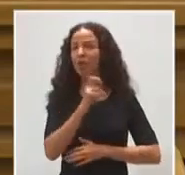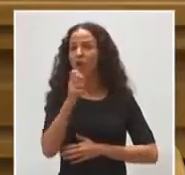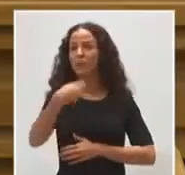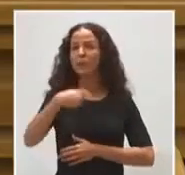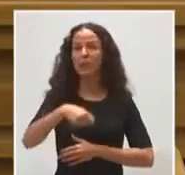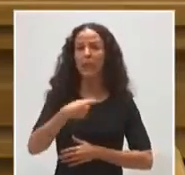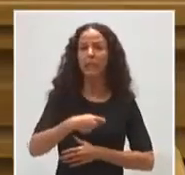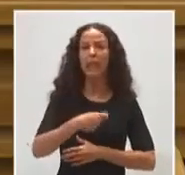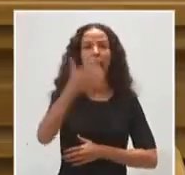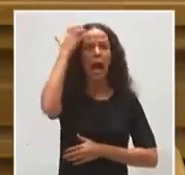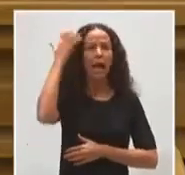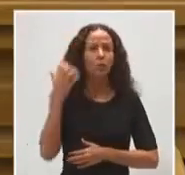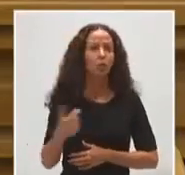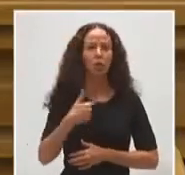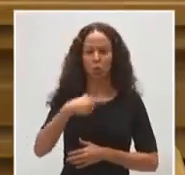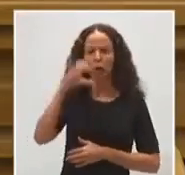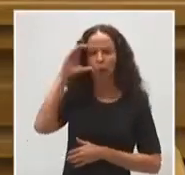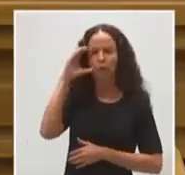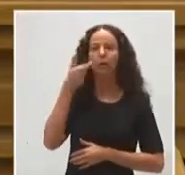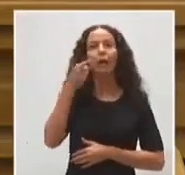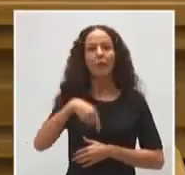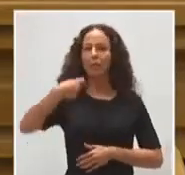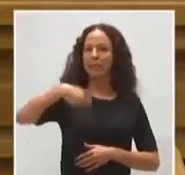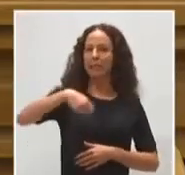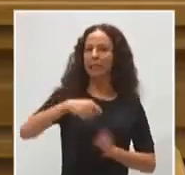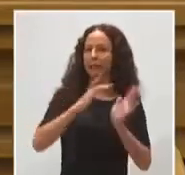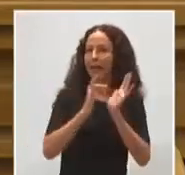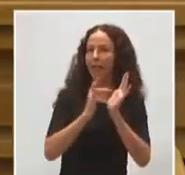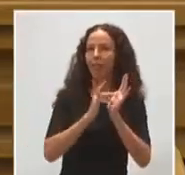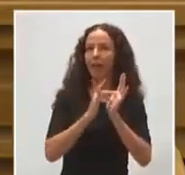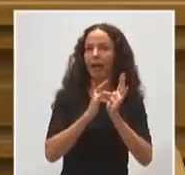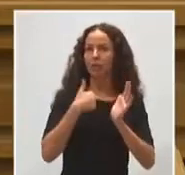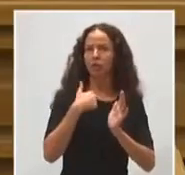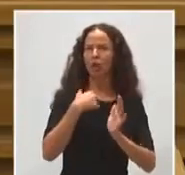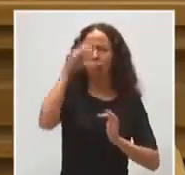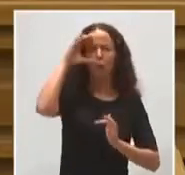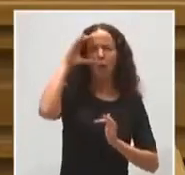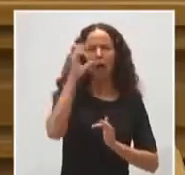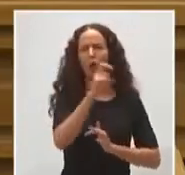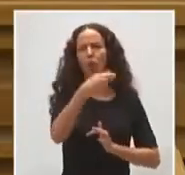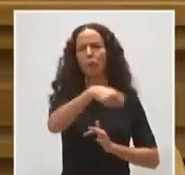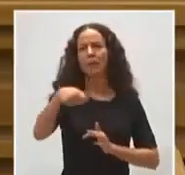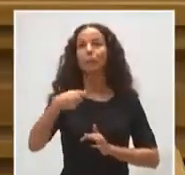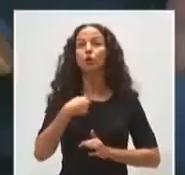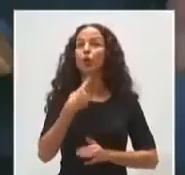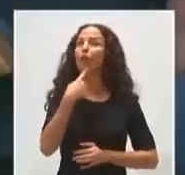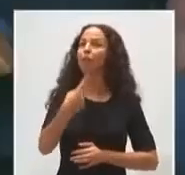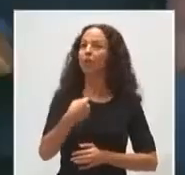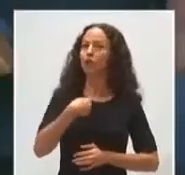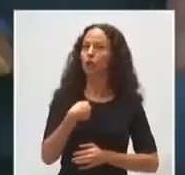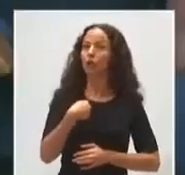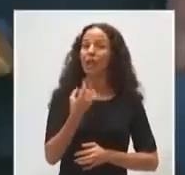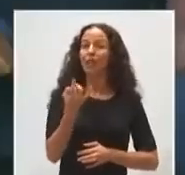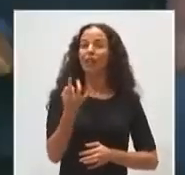presidenta y uso de lo suyo se lo escuchado al presidente de valencia se lo amas pero yo lo tengo que decir mi deuda